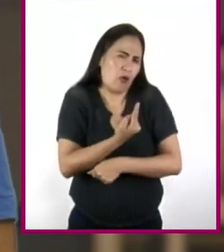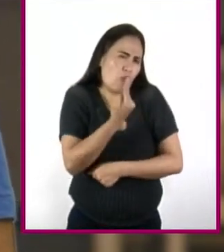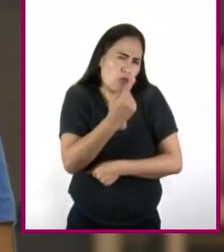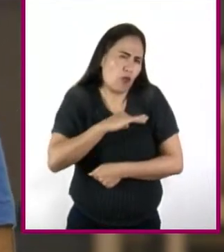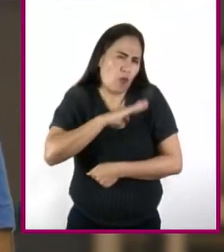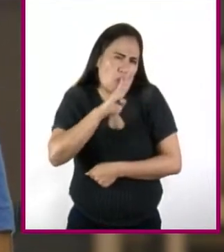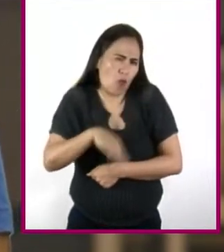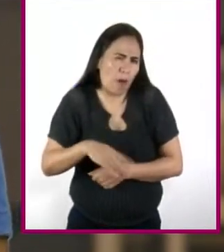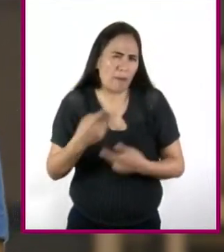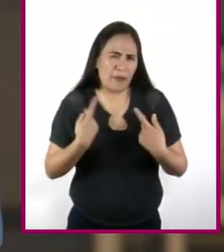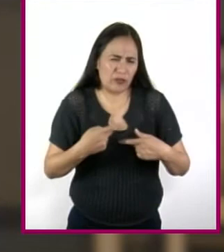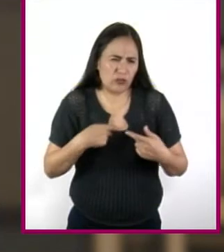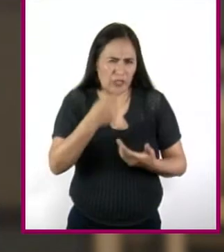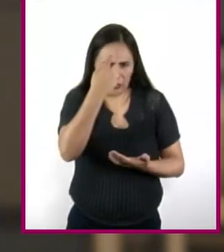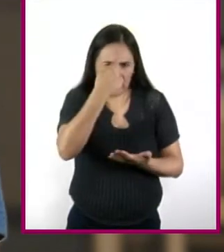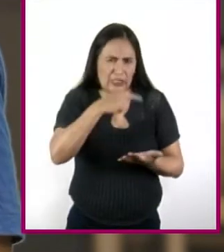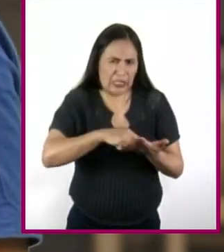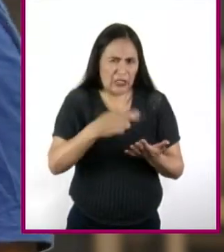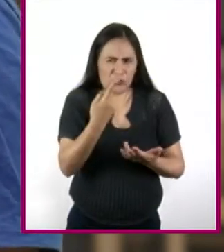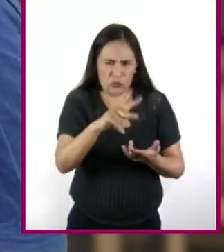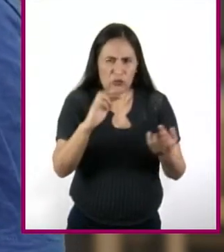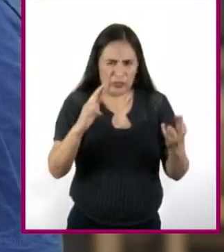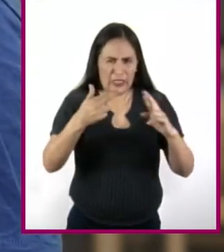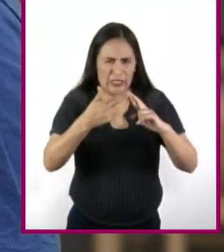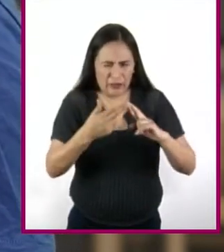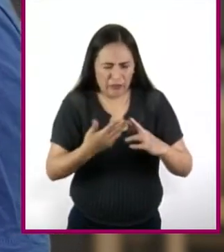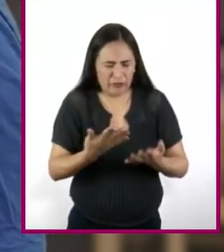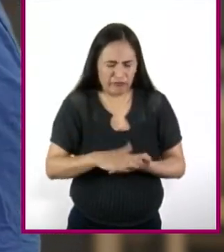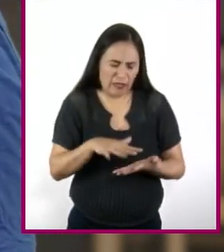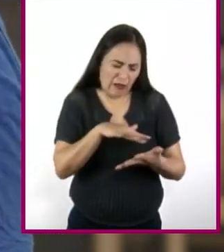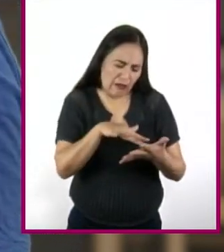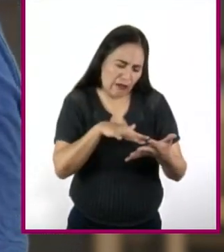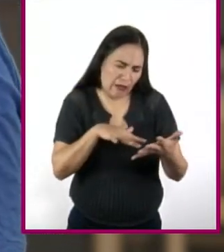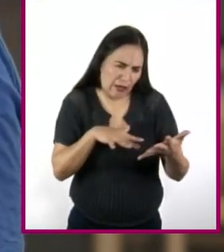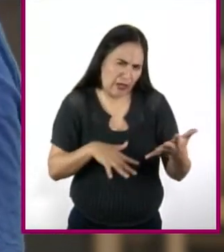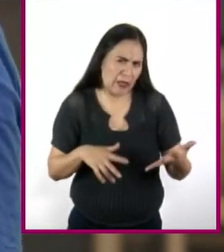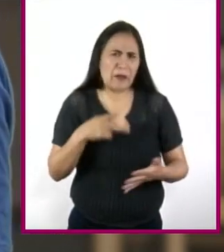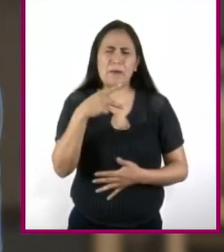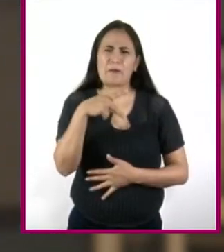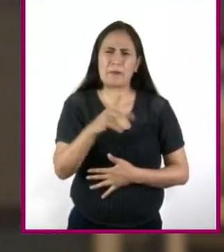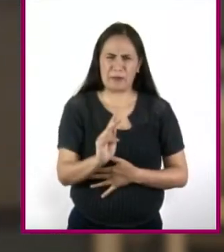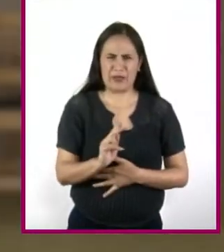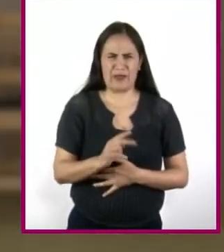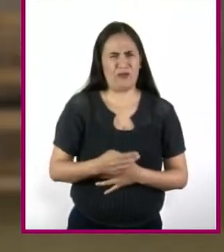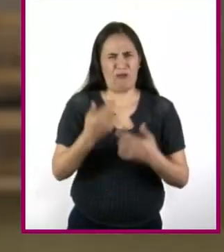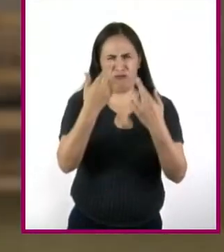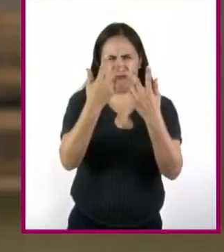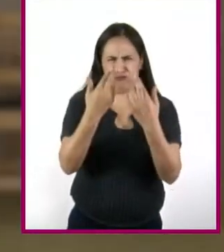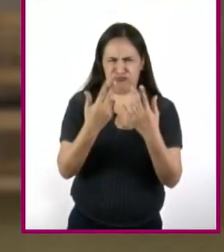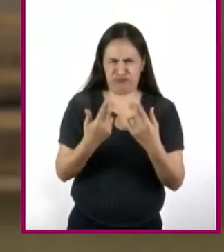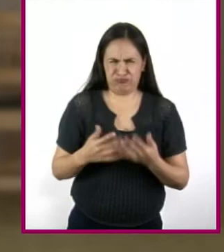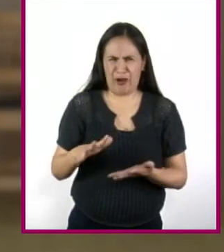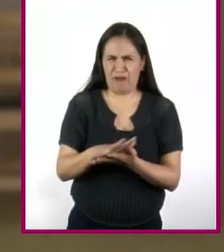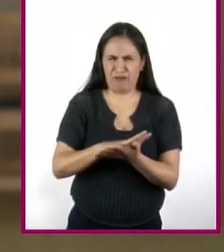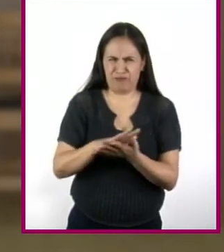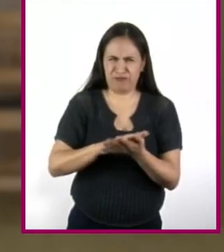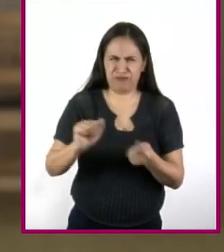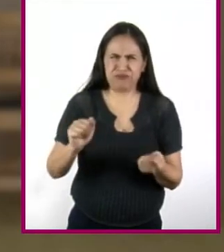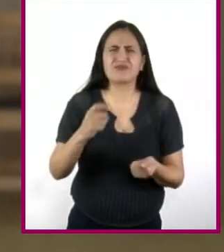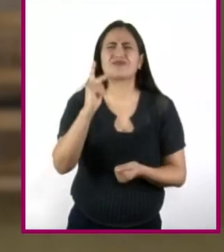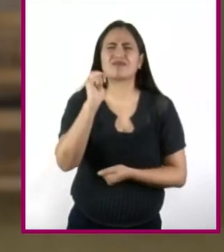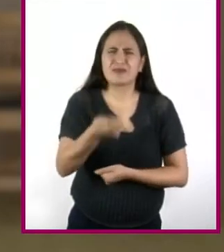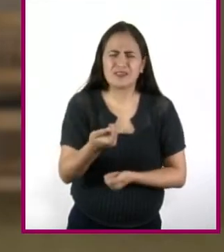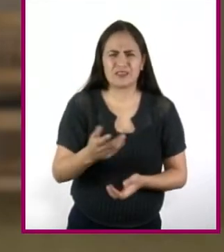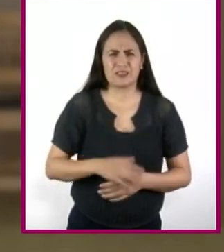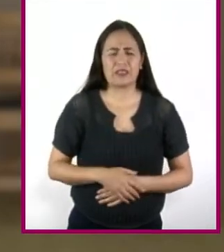gente busque consuelo en sus creencias religiosas. Pero dígame, ¿por qué anda hablando de ruina y destrucción? Lo que pasa es